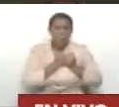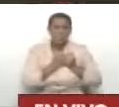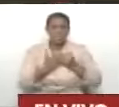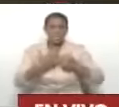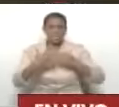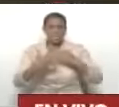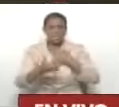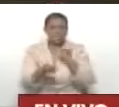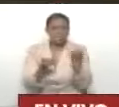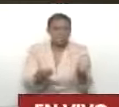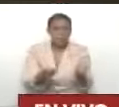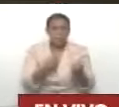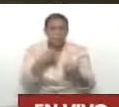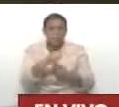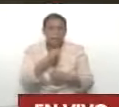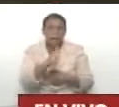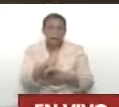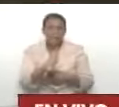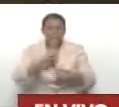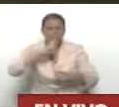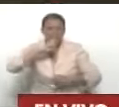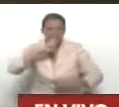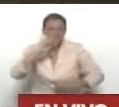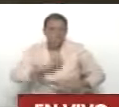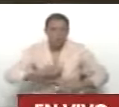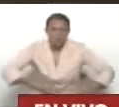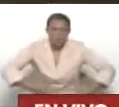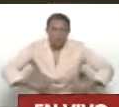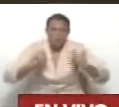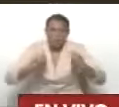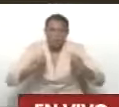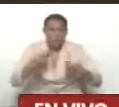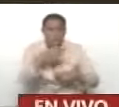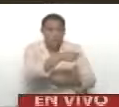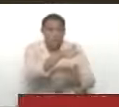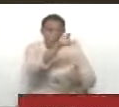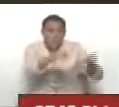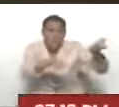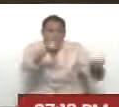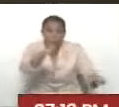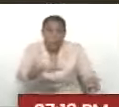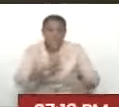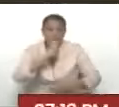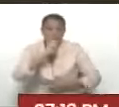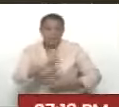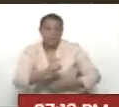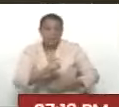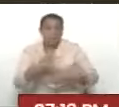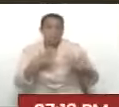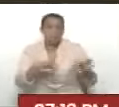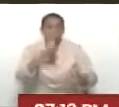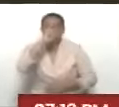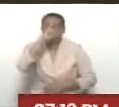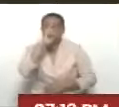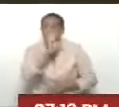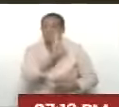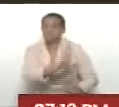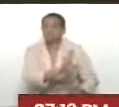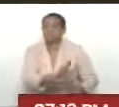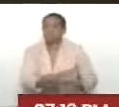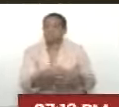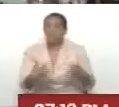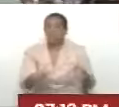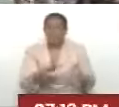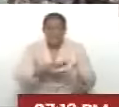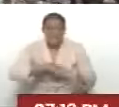mezquinos. Se llenaron de envidia, de furia. Los mezquinos se llenaron de furia. Los envidiosos, los malvados, los